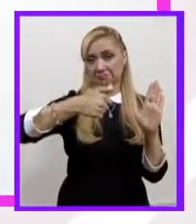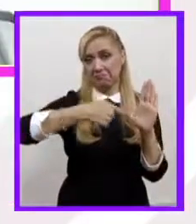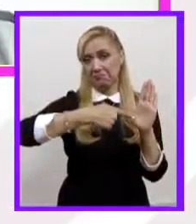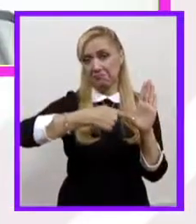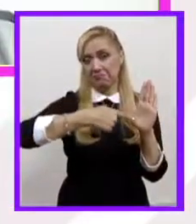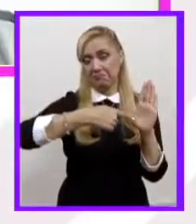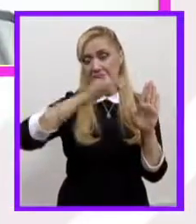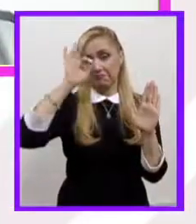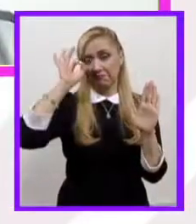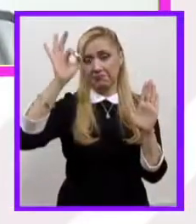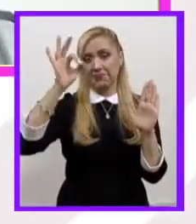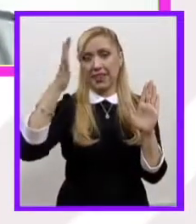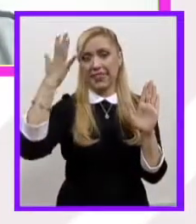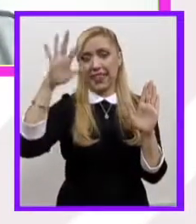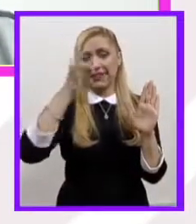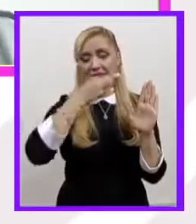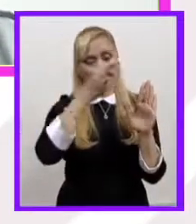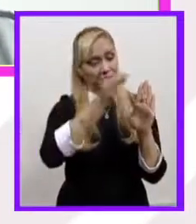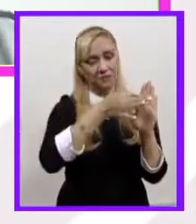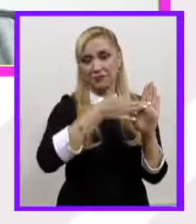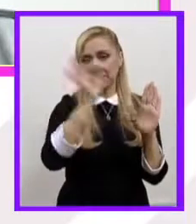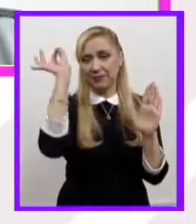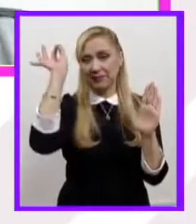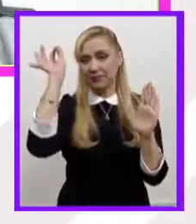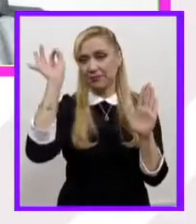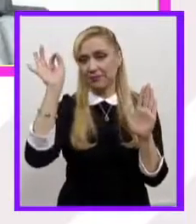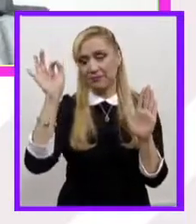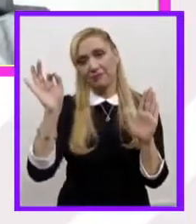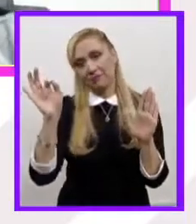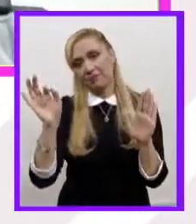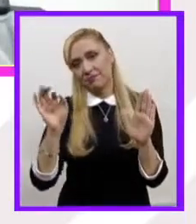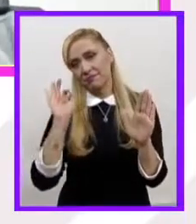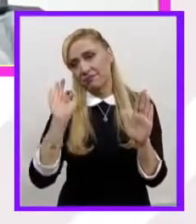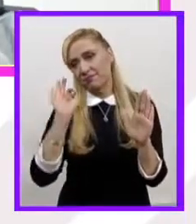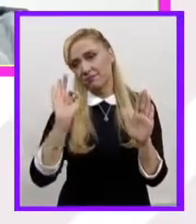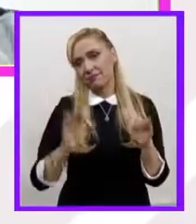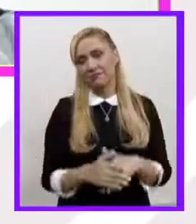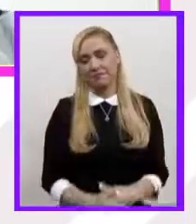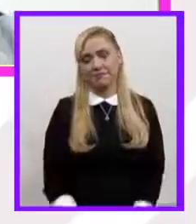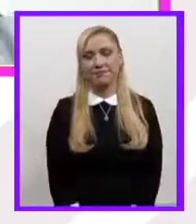poner de todo lo que construye la Constitución de la ciudad, ¿no?